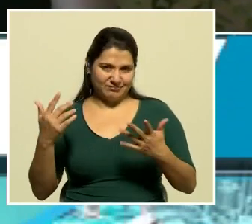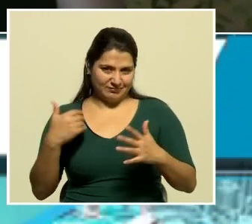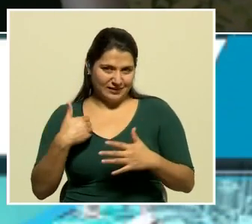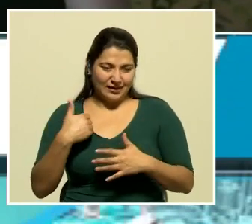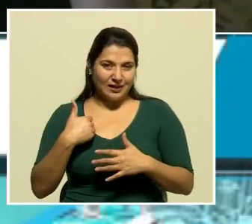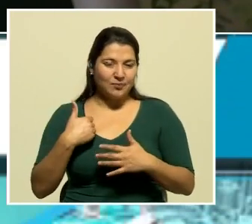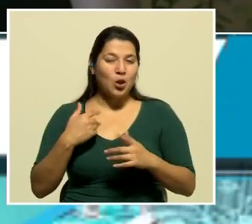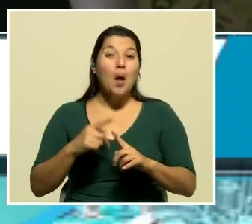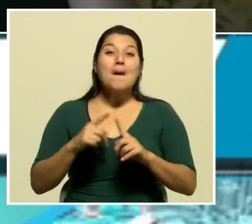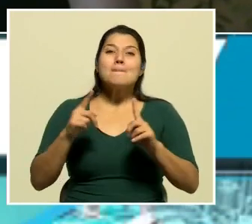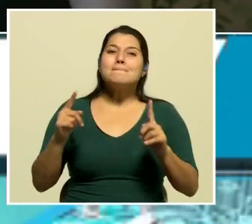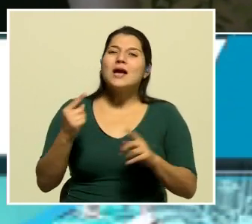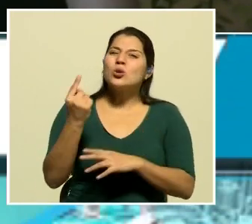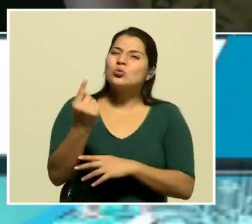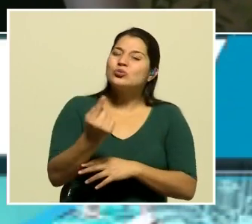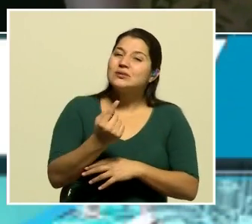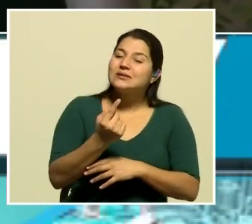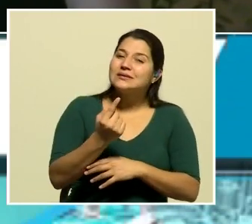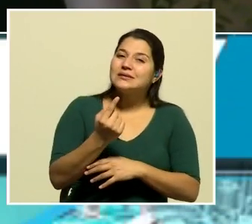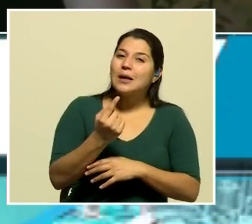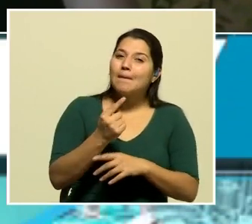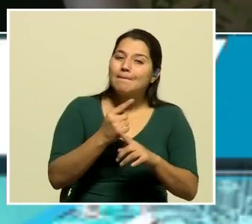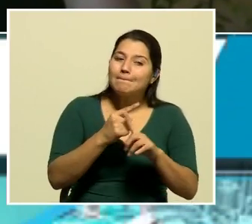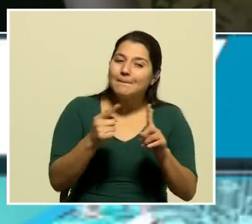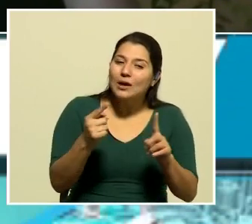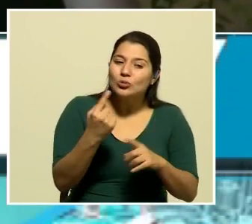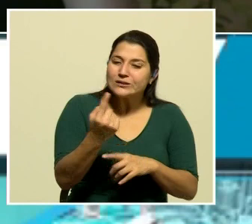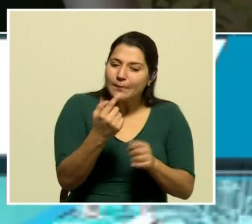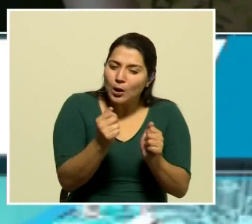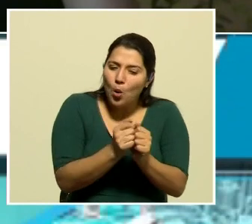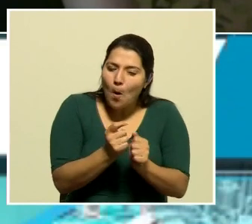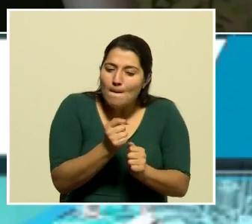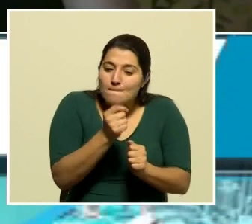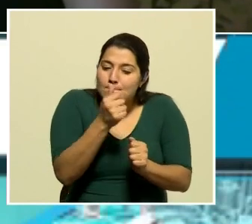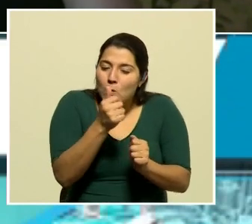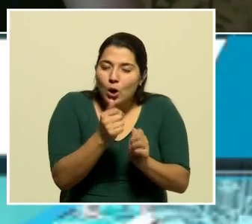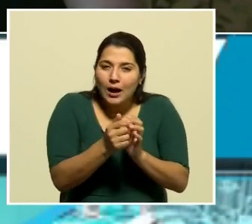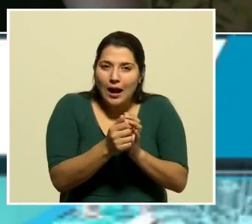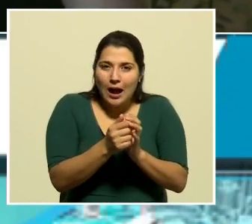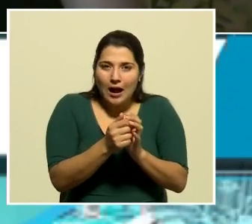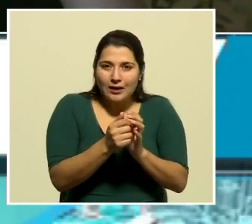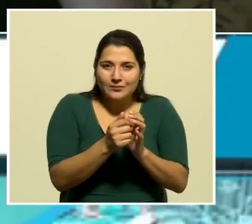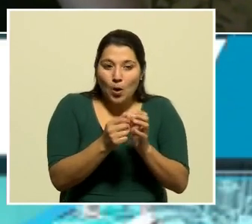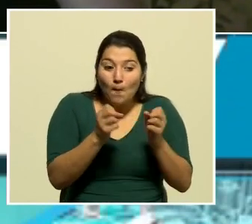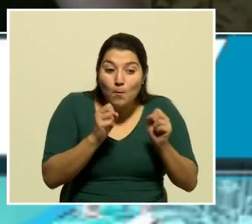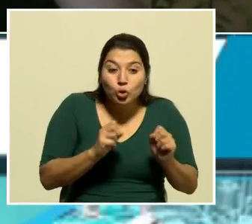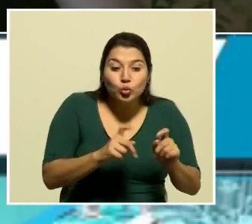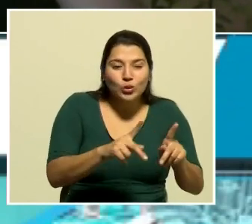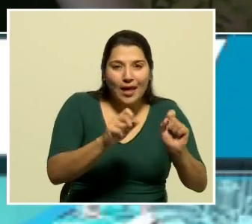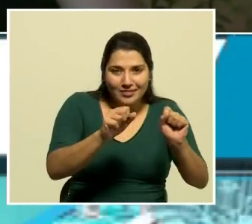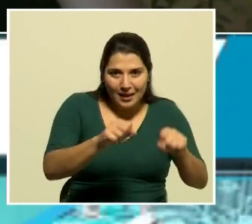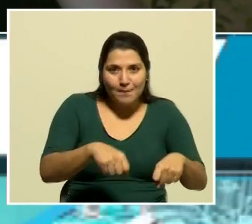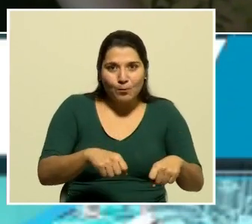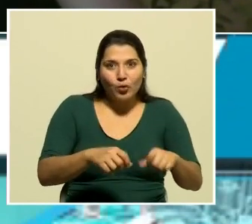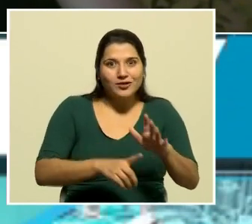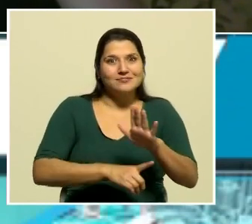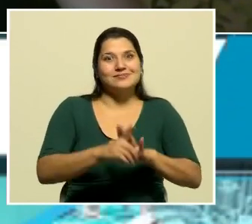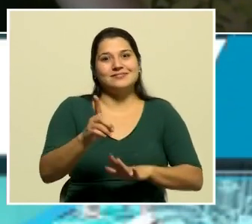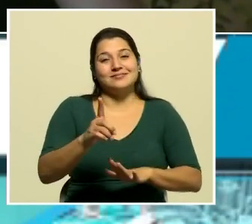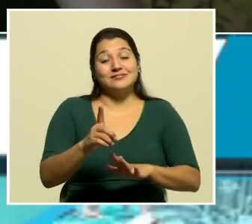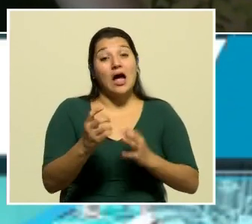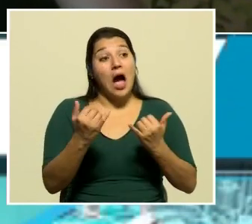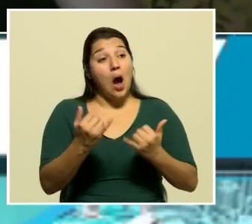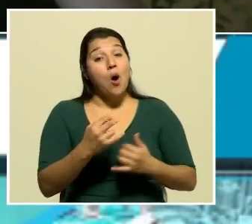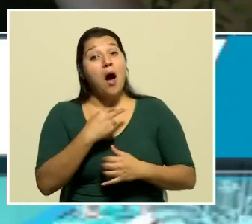siempre puestos en ese lugar y con poca capacidad de trascender más allá de sus entornos. En el caso de La Voz